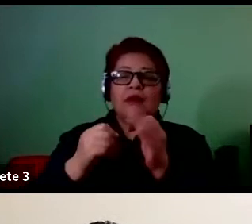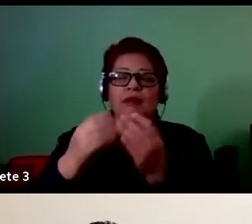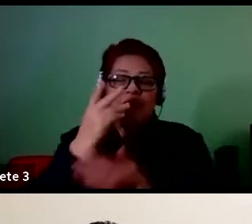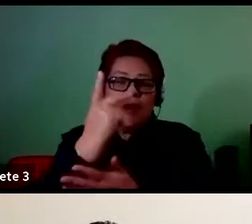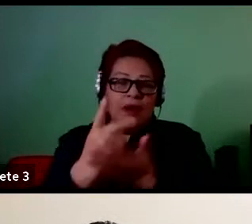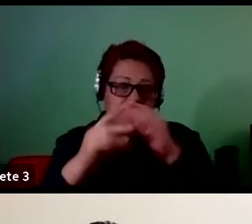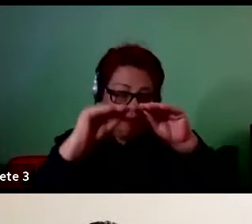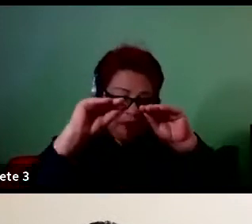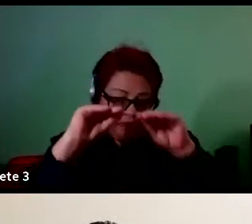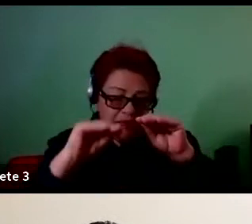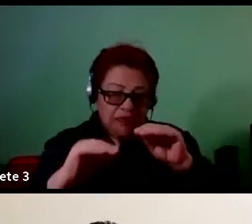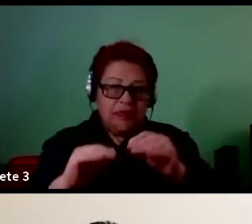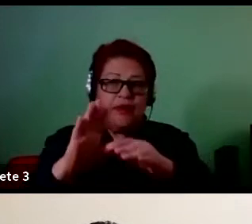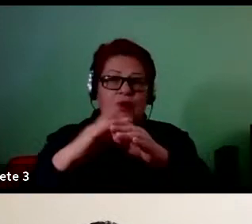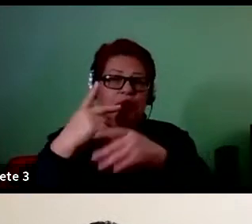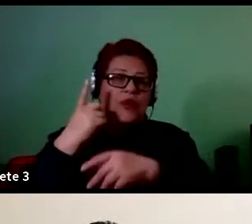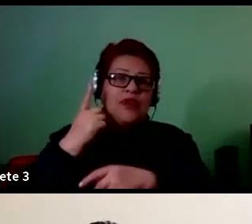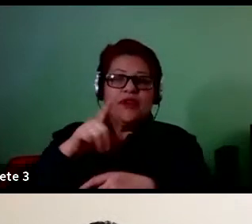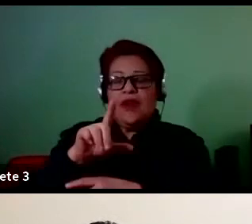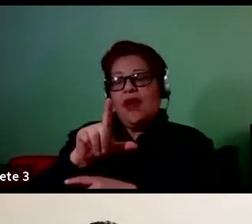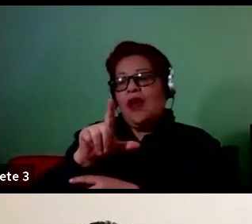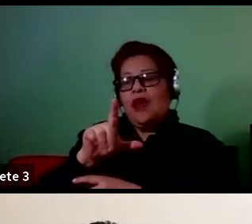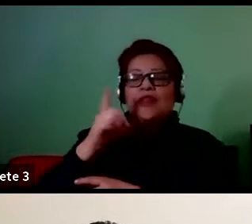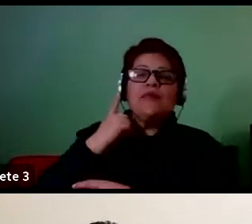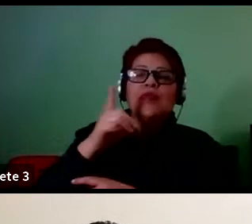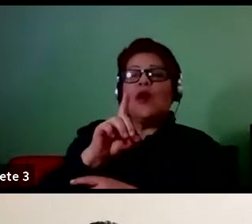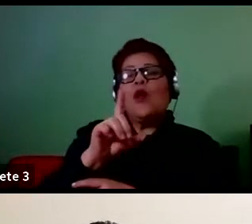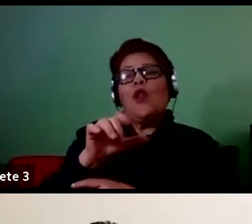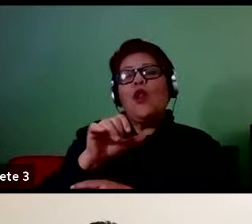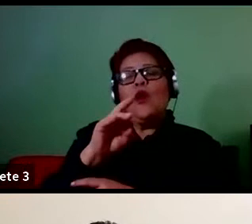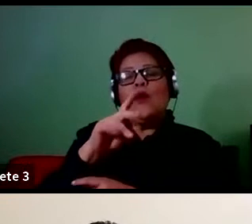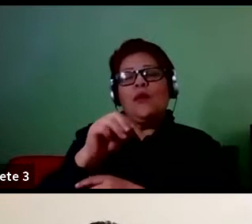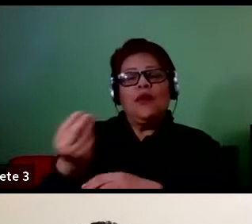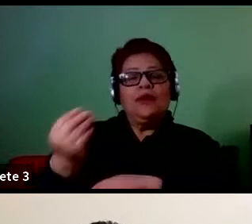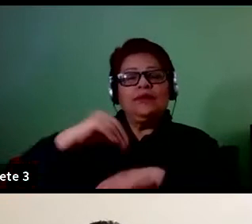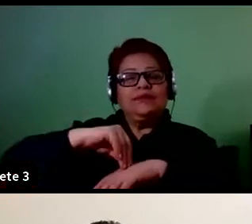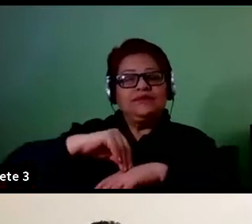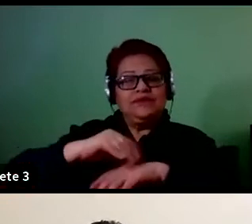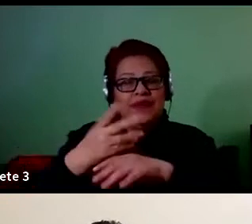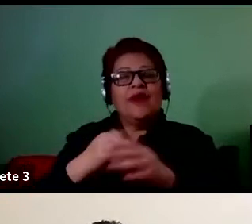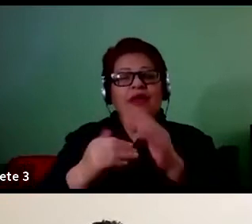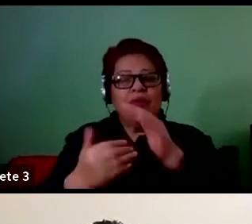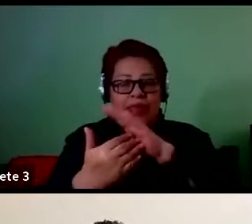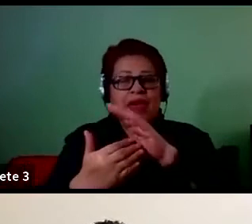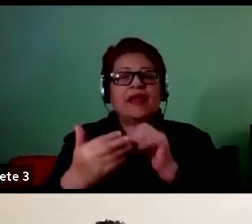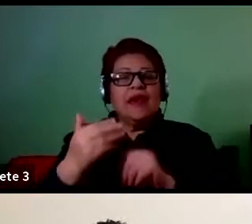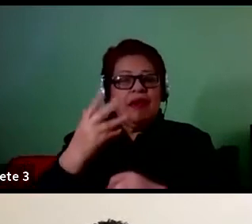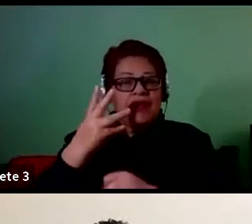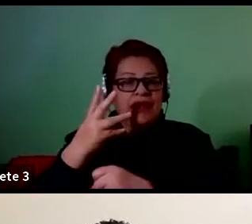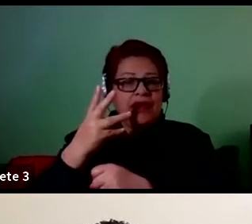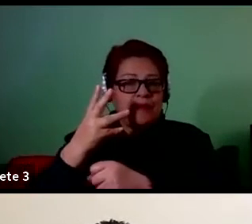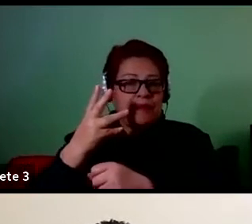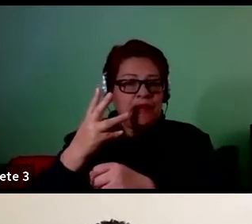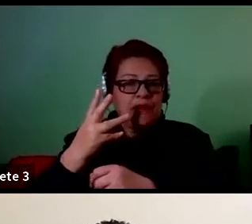planeación general del foro, como lo dice el diputado Lobo, la integración ya per se de esta mesa. ¿Estamos de acuerdo?